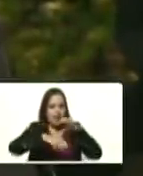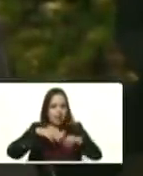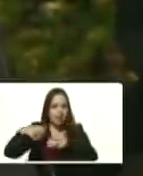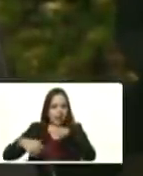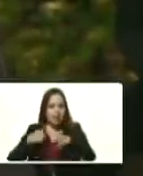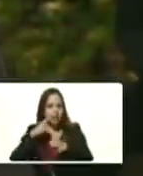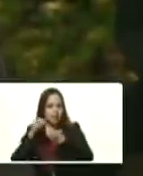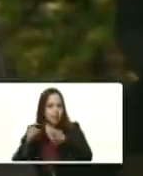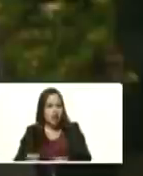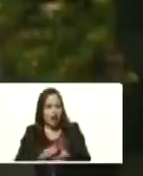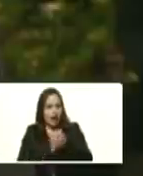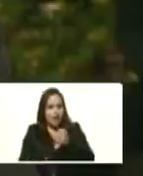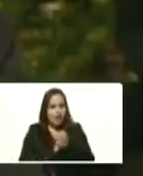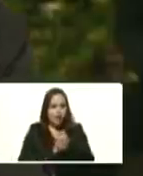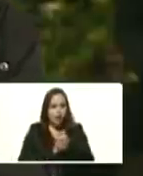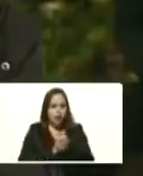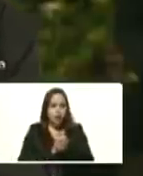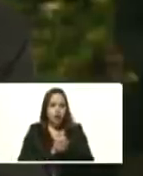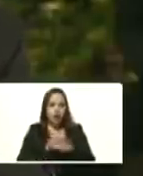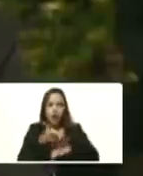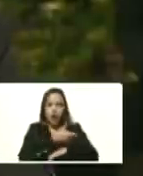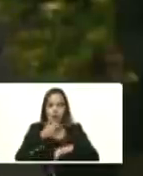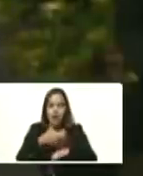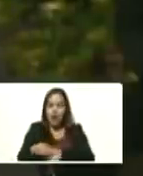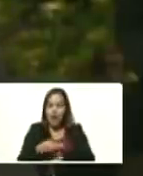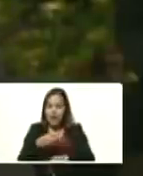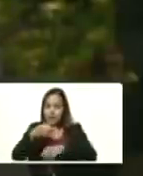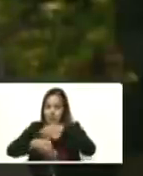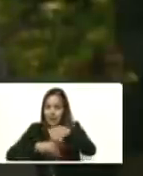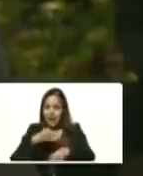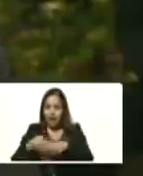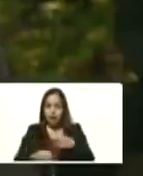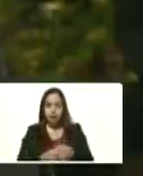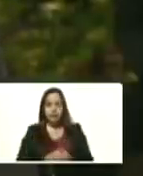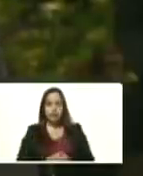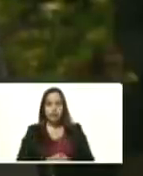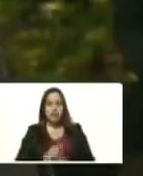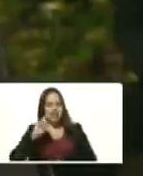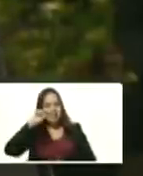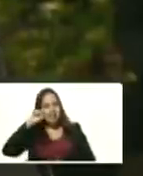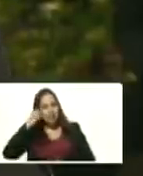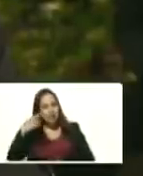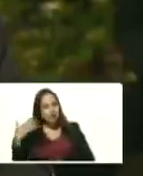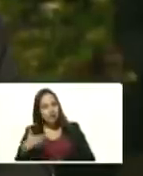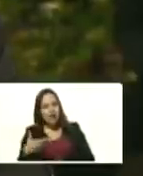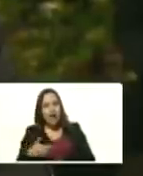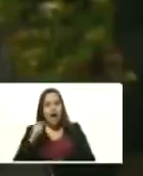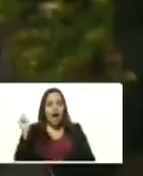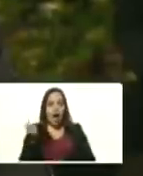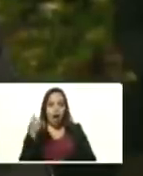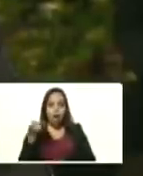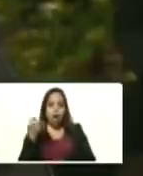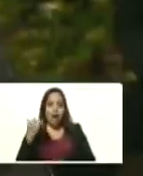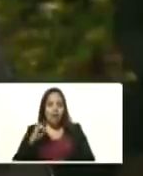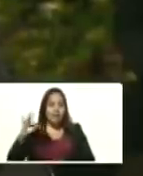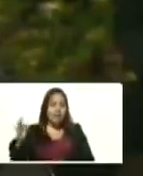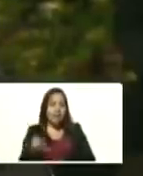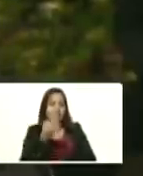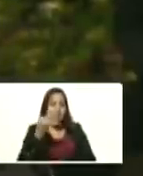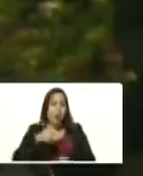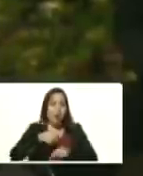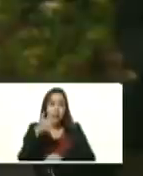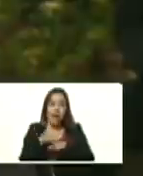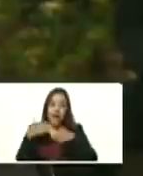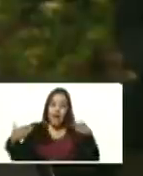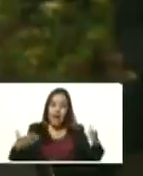toda seguridad compañero piñate intentar aplicarnos allí recordándonos que apure el tercer más grande